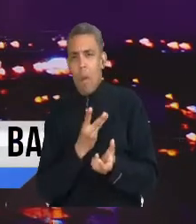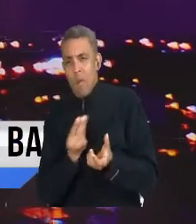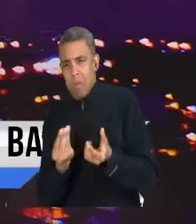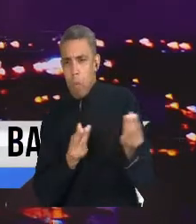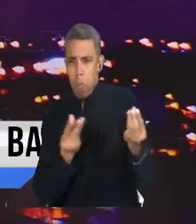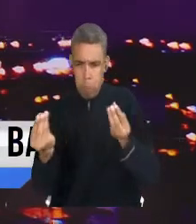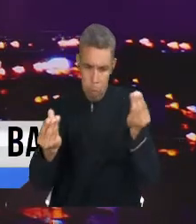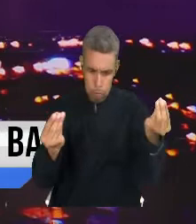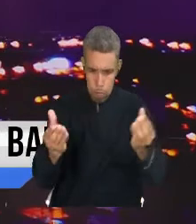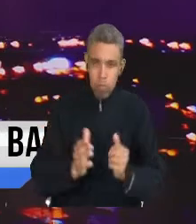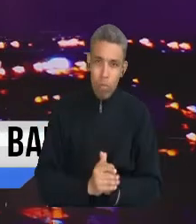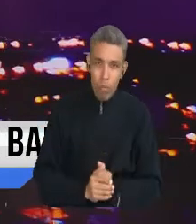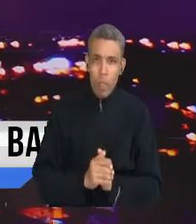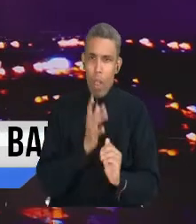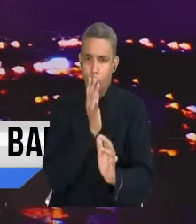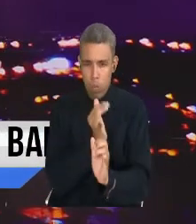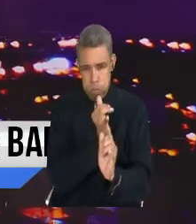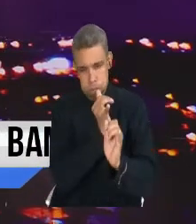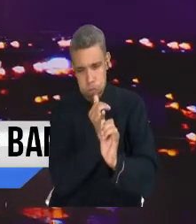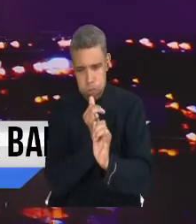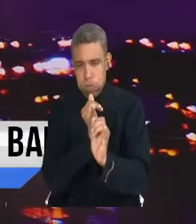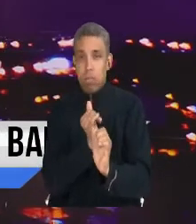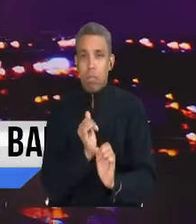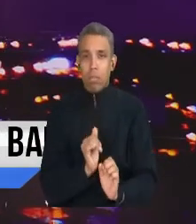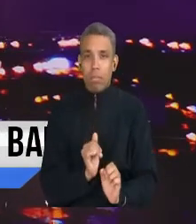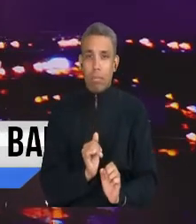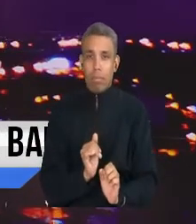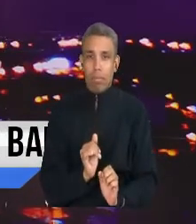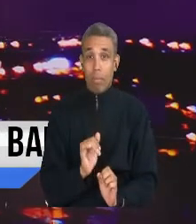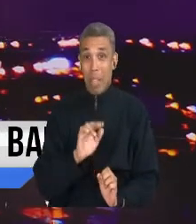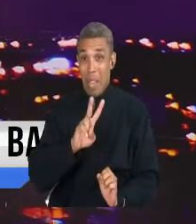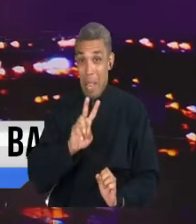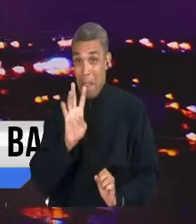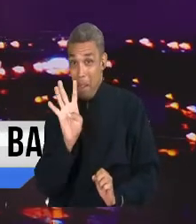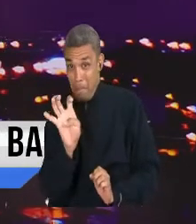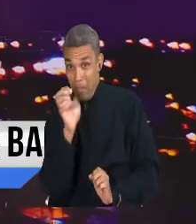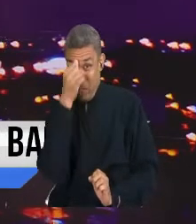final. También habrá animación en las primeras horas de la mañana y